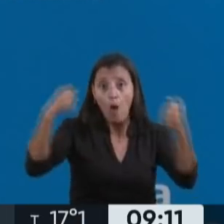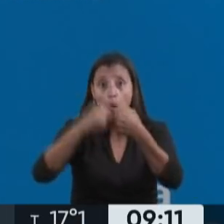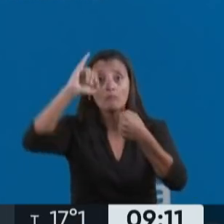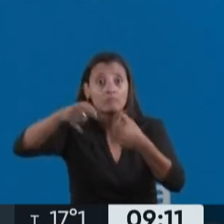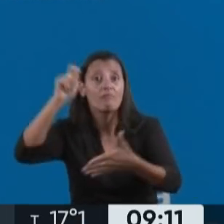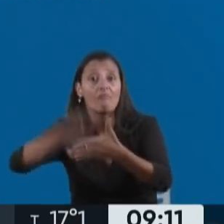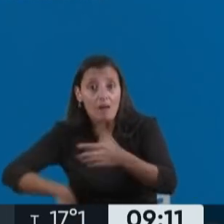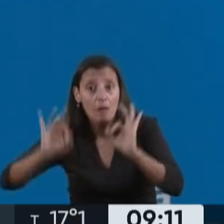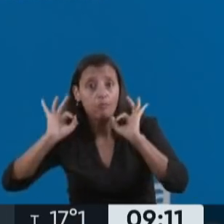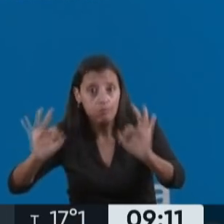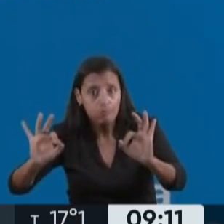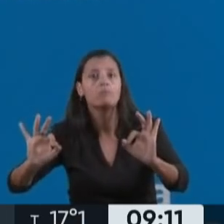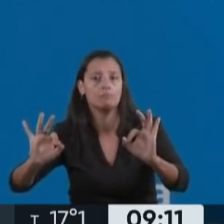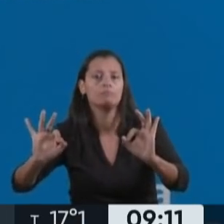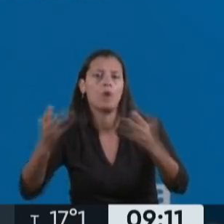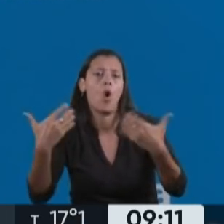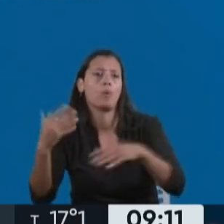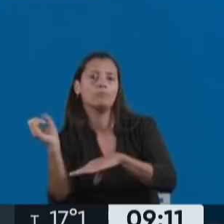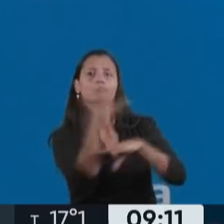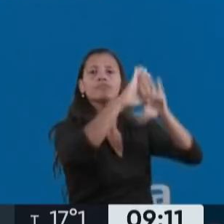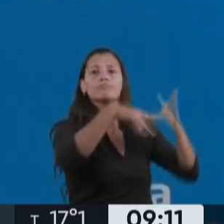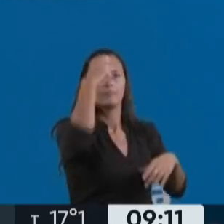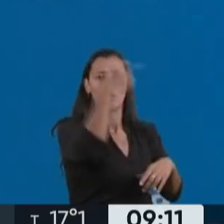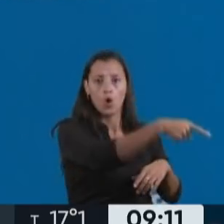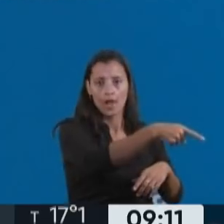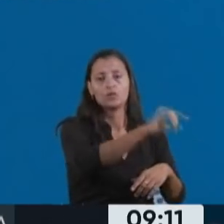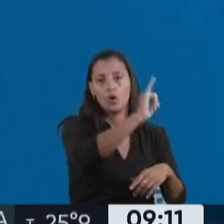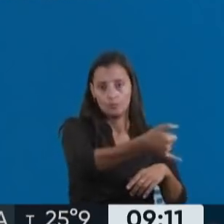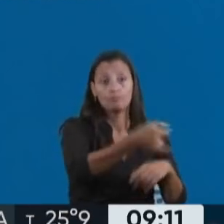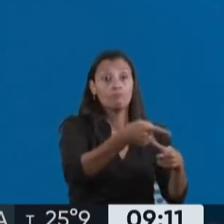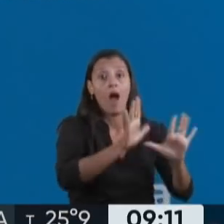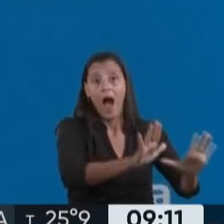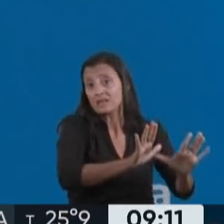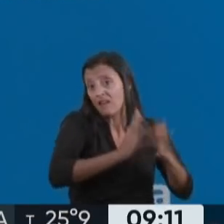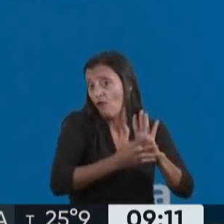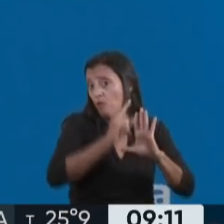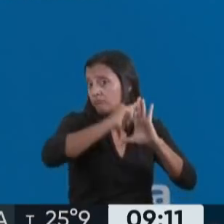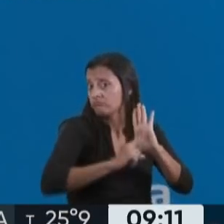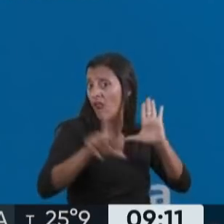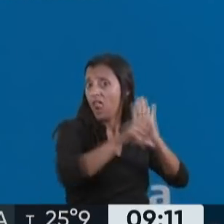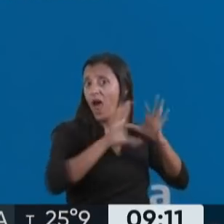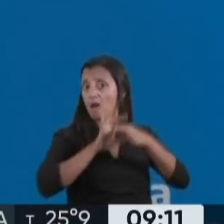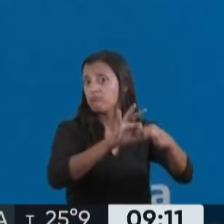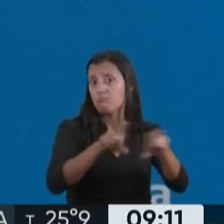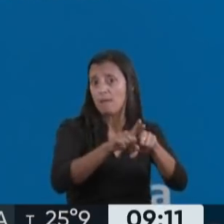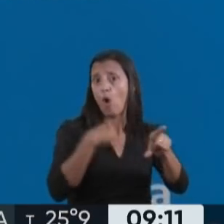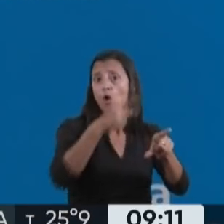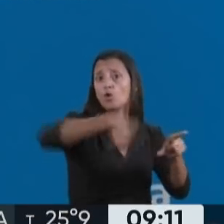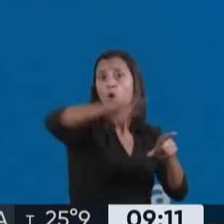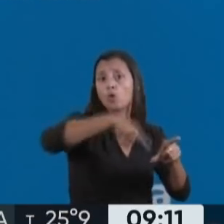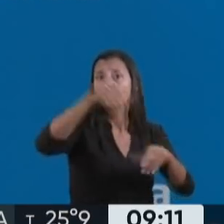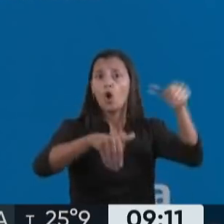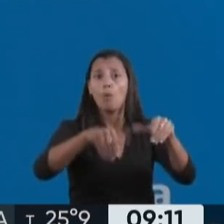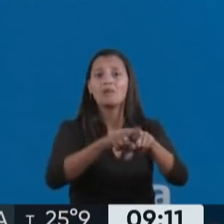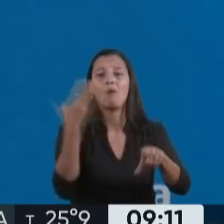en el caso que se alcance, va a ser enviado obviamente al Congreso, porque así lo dice la ley que votamos en el Congreso, que voté incluso yo